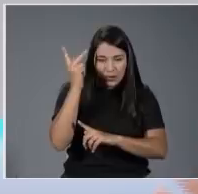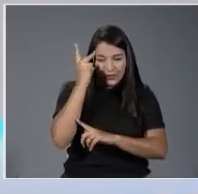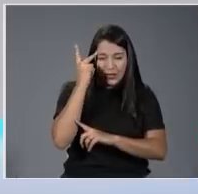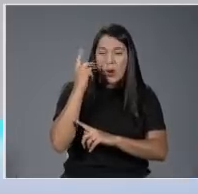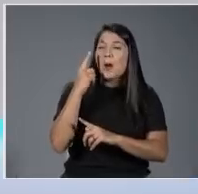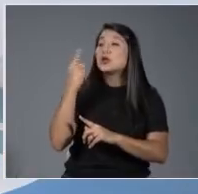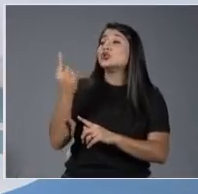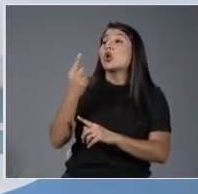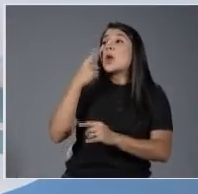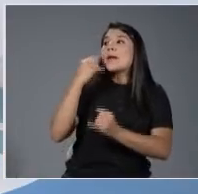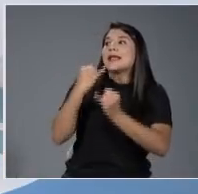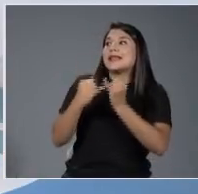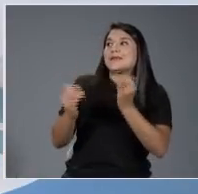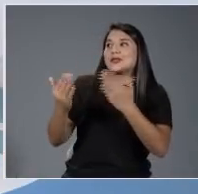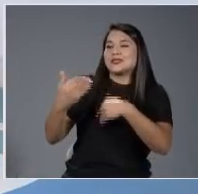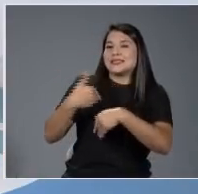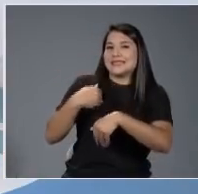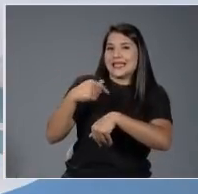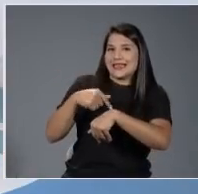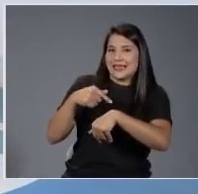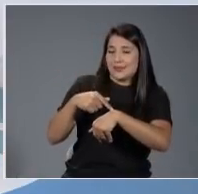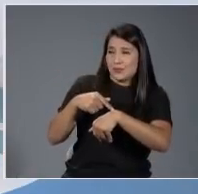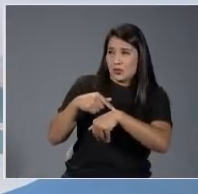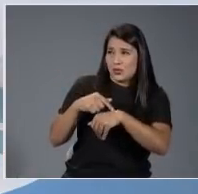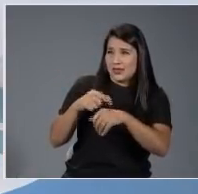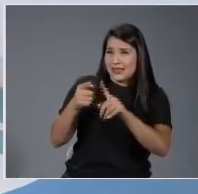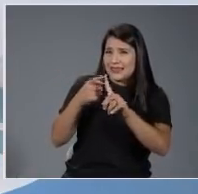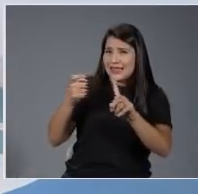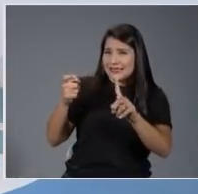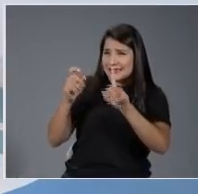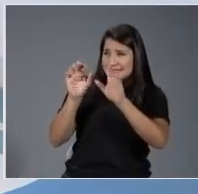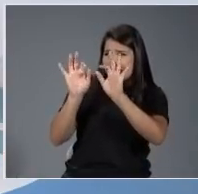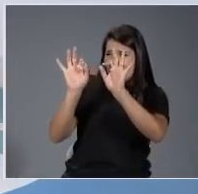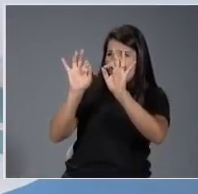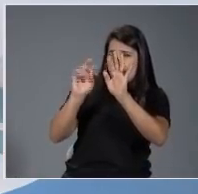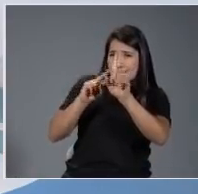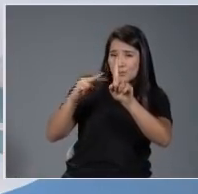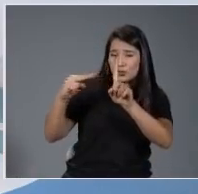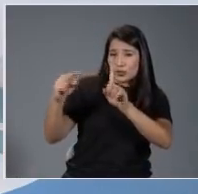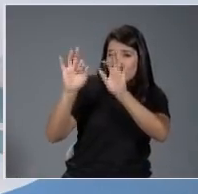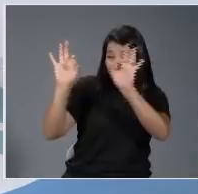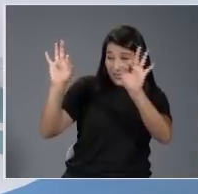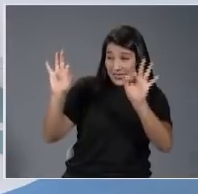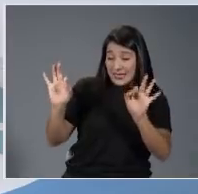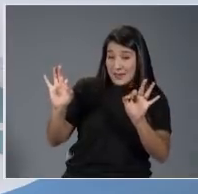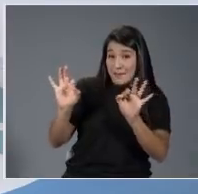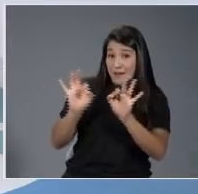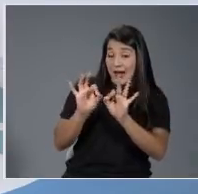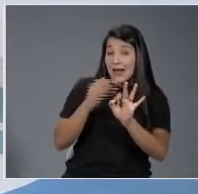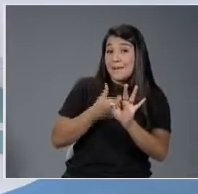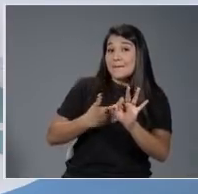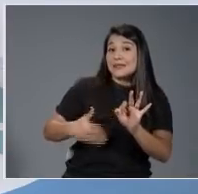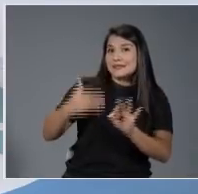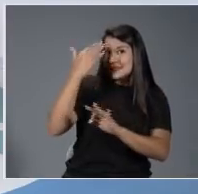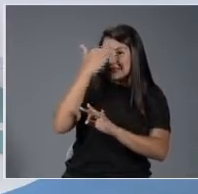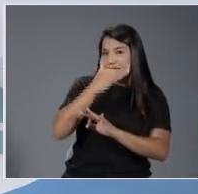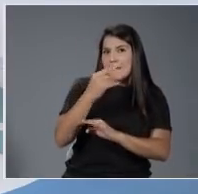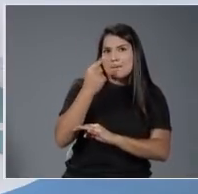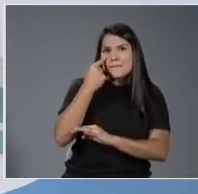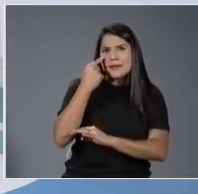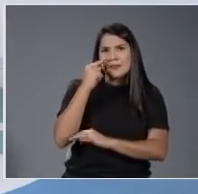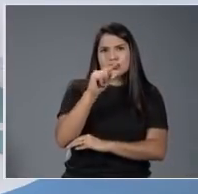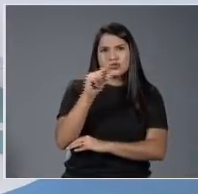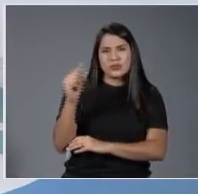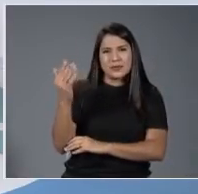para finalizar, porque se nos va el tiempo, ¿podría costarle en tema de imagen al presidente Carlos Alvarado? Vimos que la semana anterior